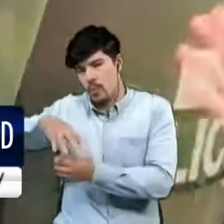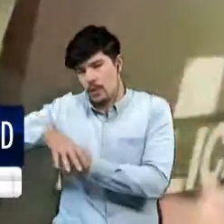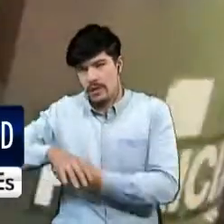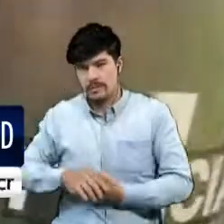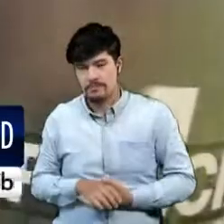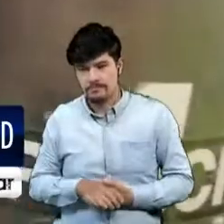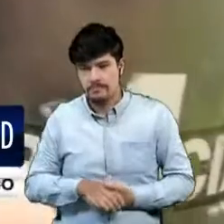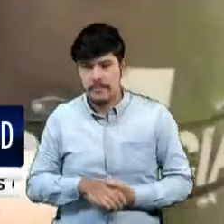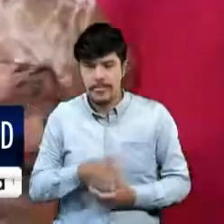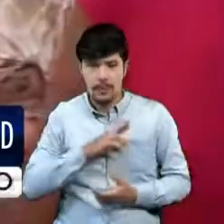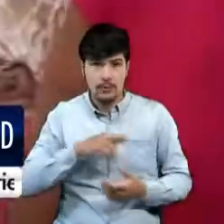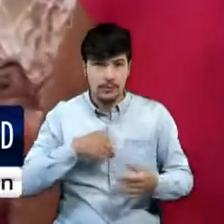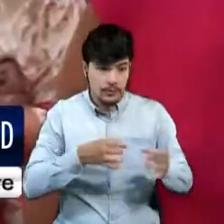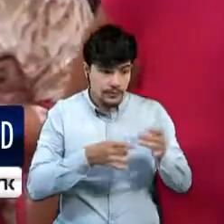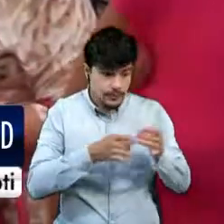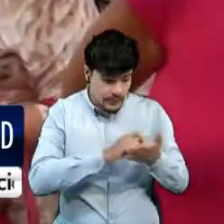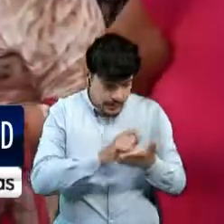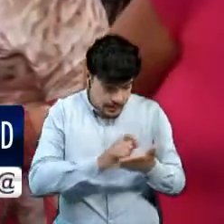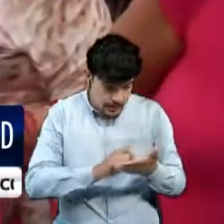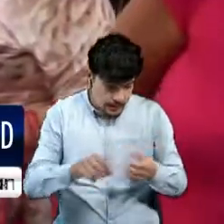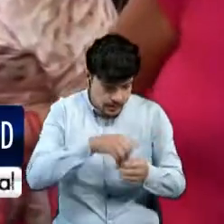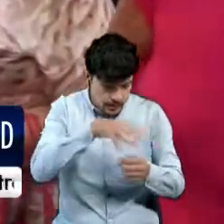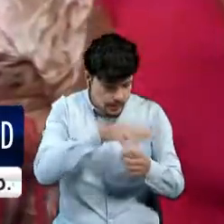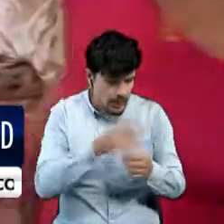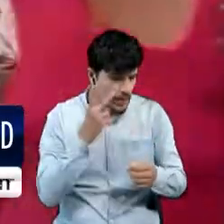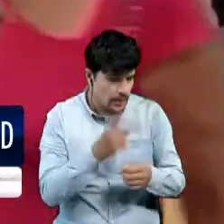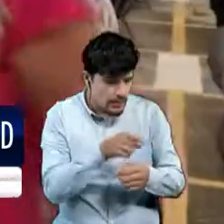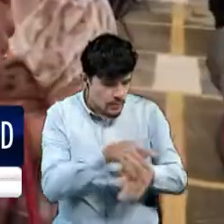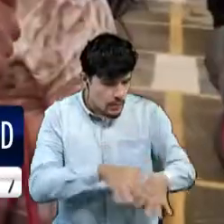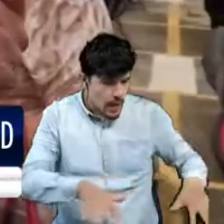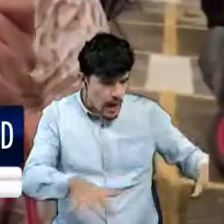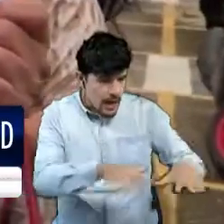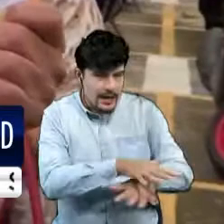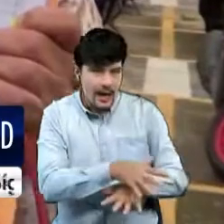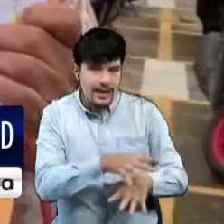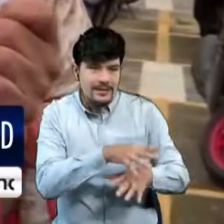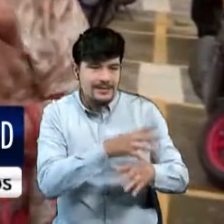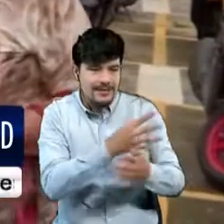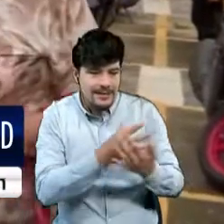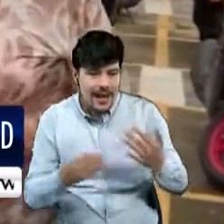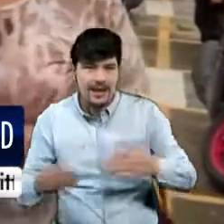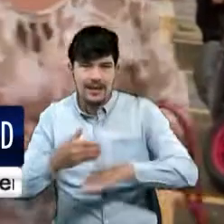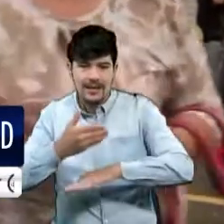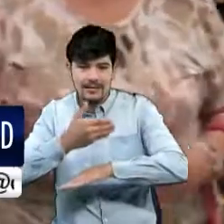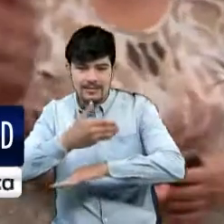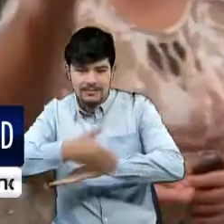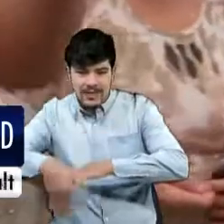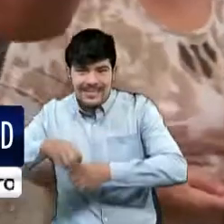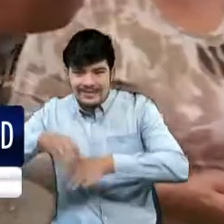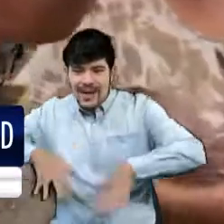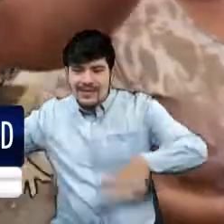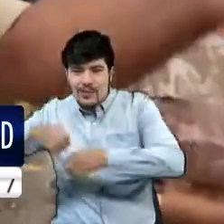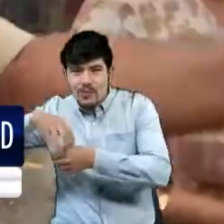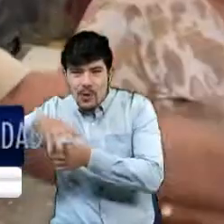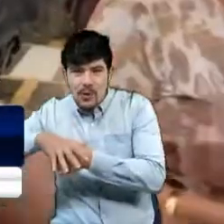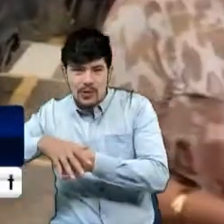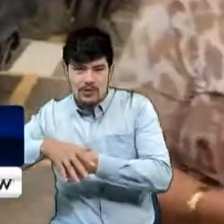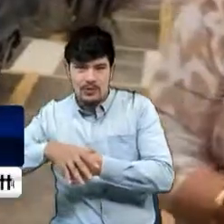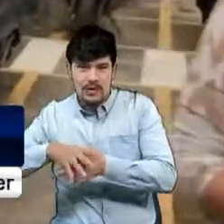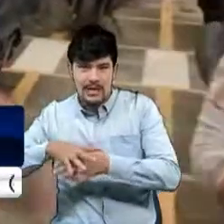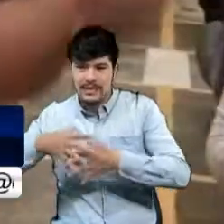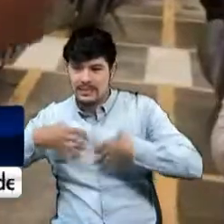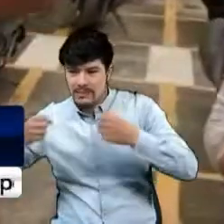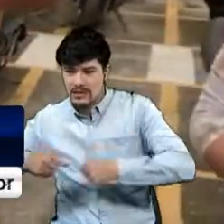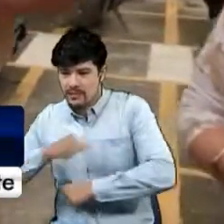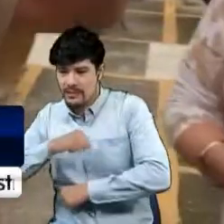tenemos de ajá aparece como un área común la caseta que hoy nos quieren derribar le hemos demostrado al banco y móvil alfa